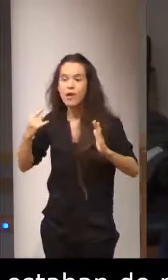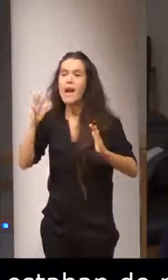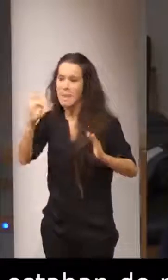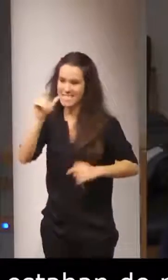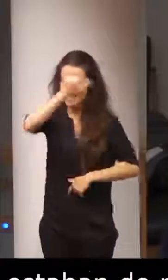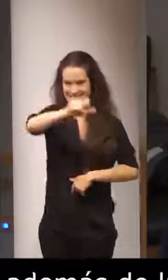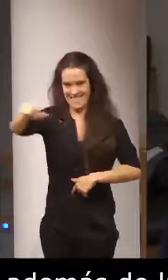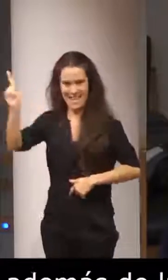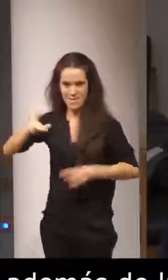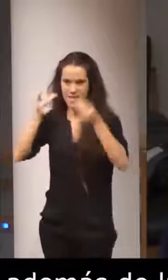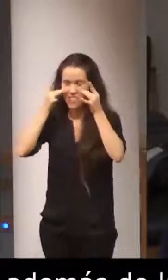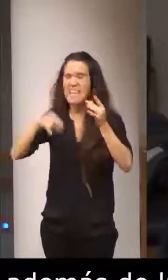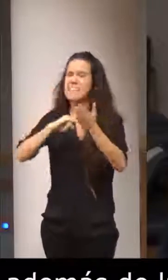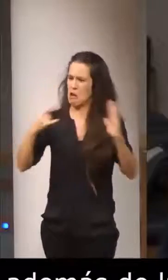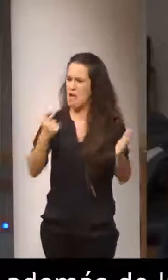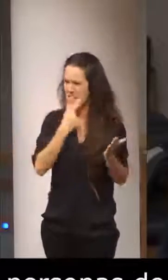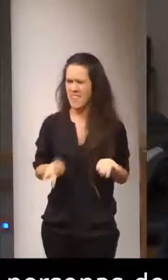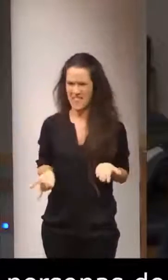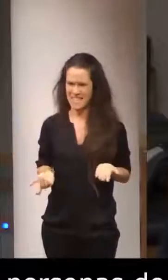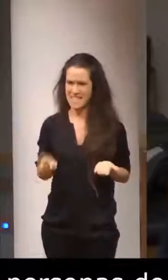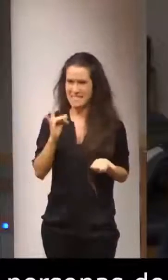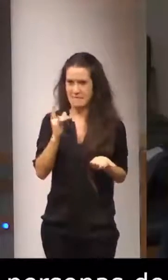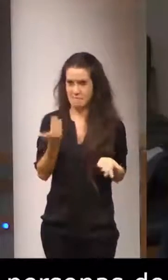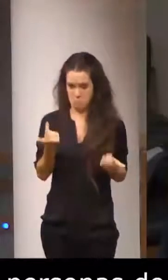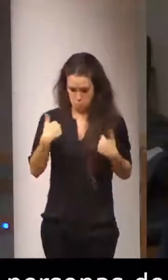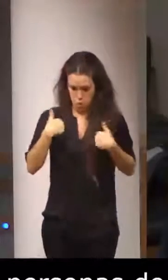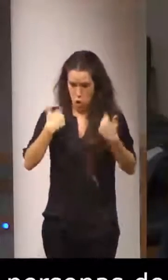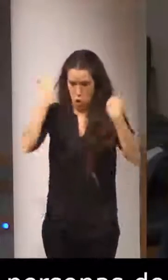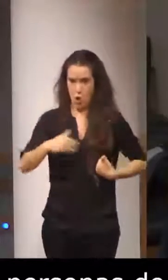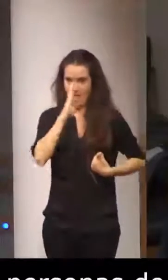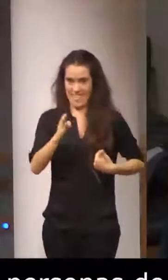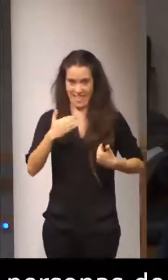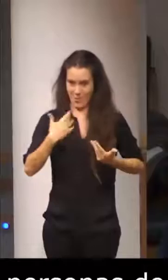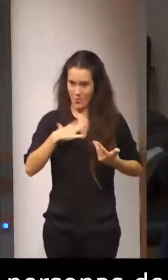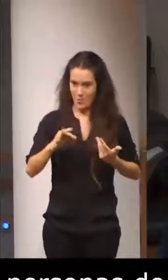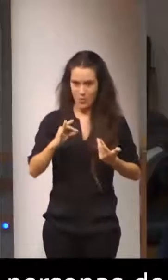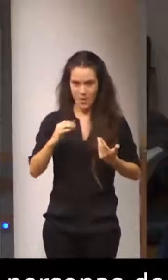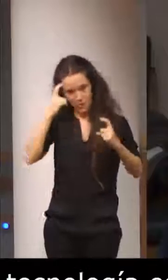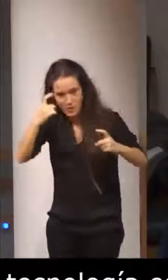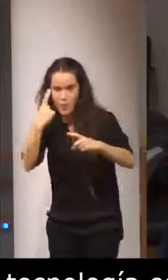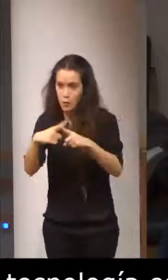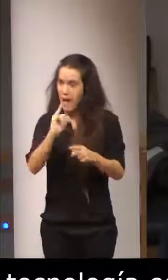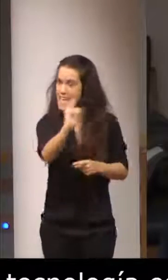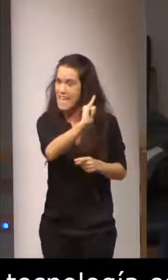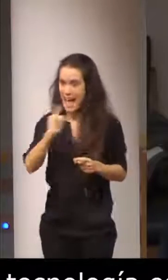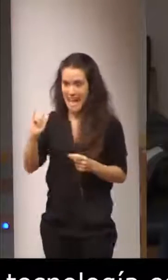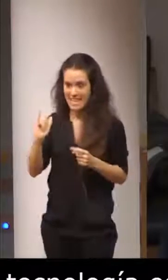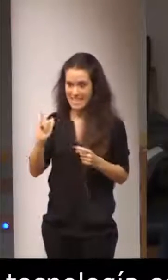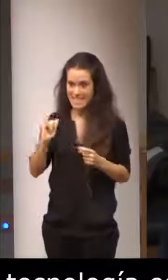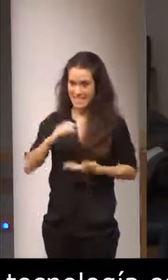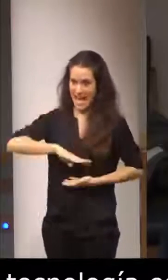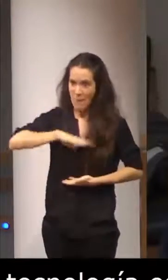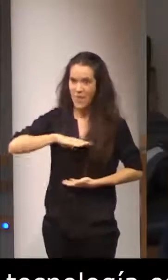aquí la tecnología es fácil fácil uno mismo la tenemos la tenemos pues como la tenemos